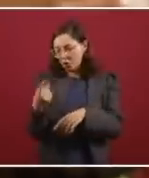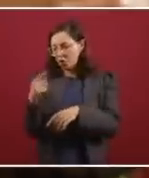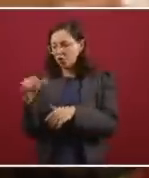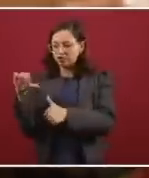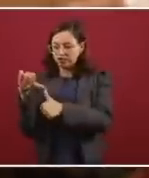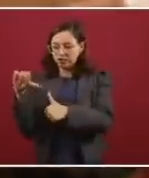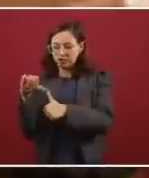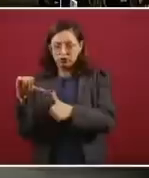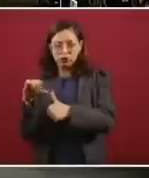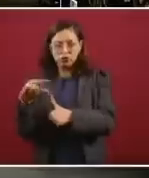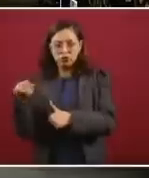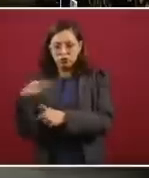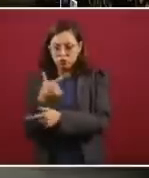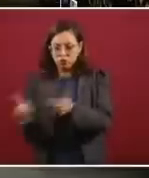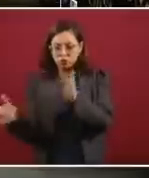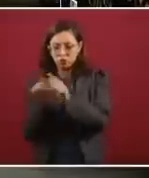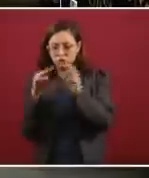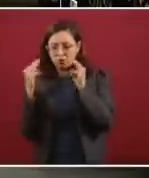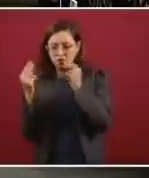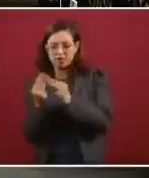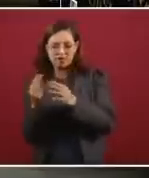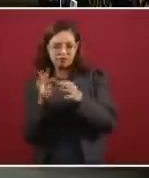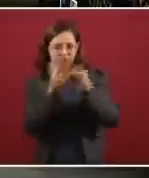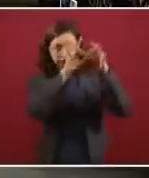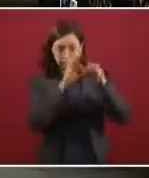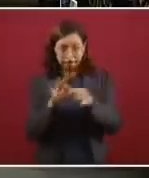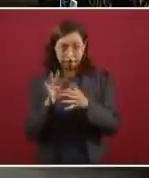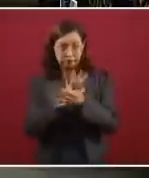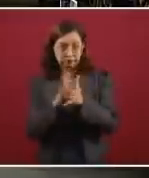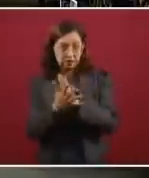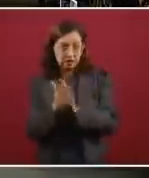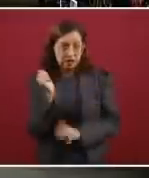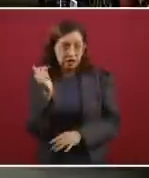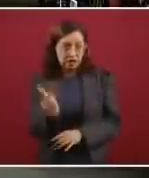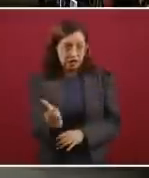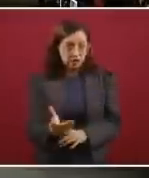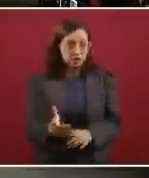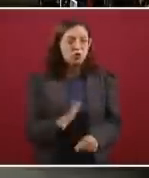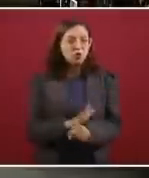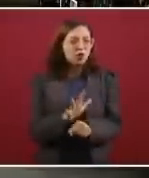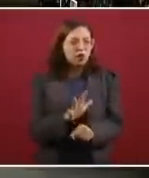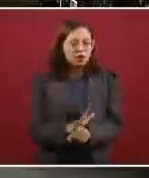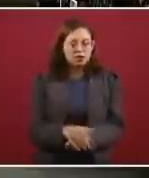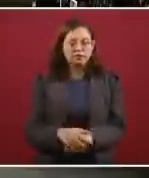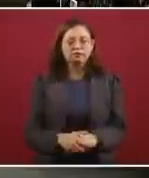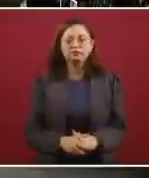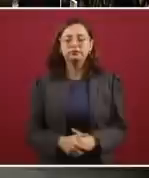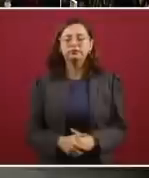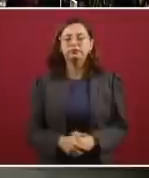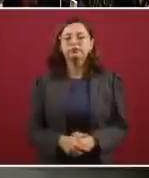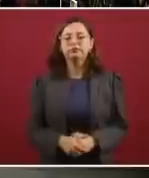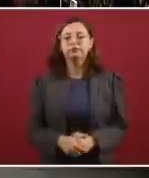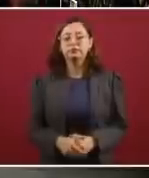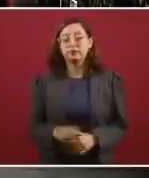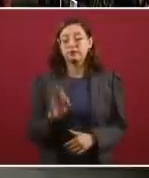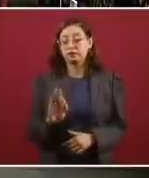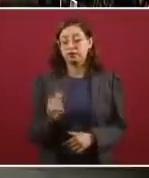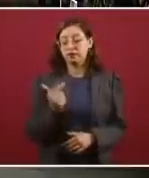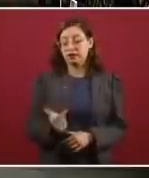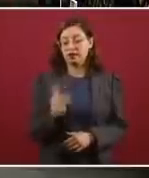Gracias. La Fiscalía General de la República nos informó que tienen más de 300 casos